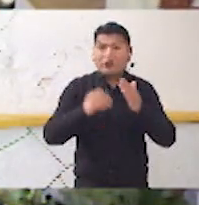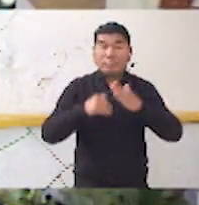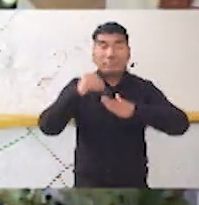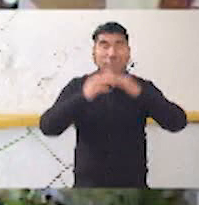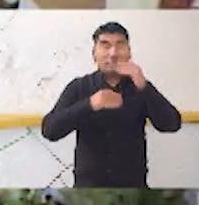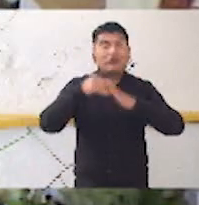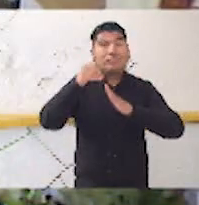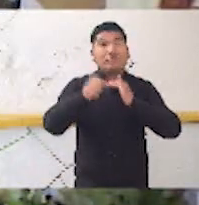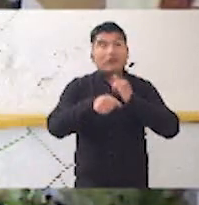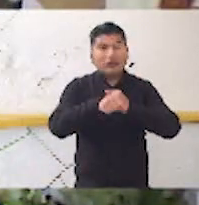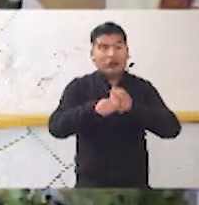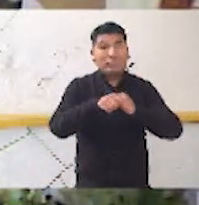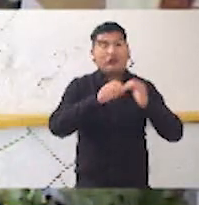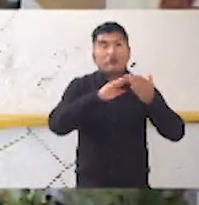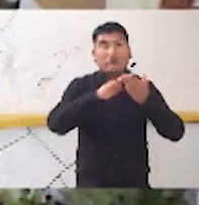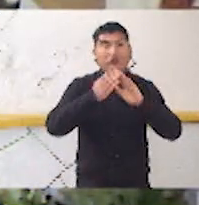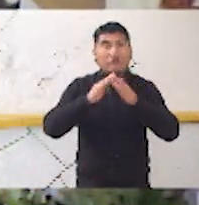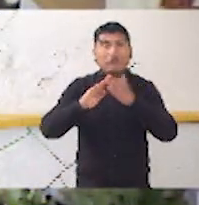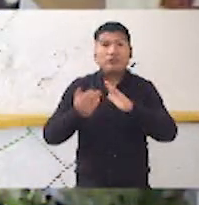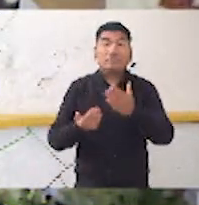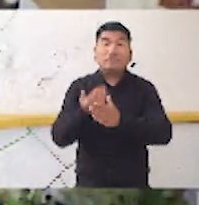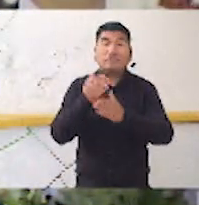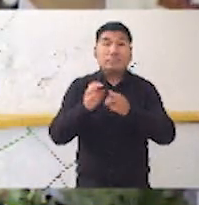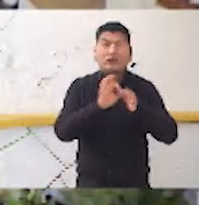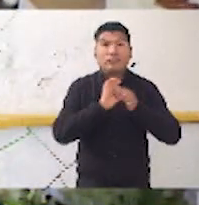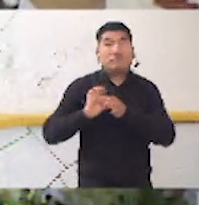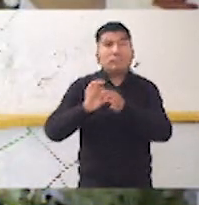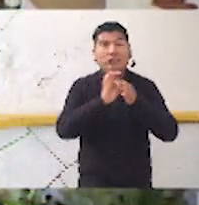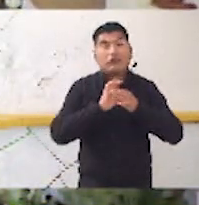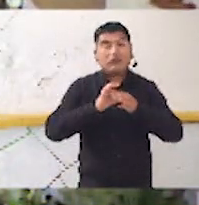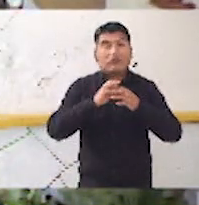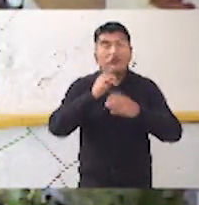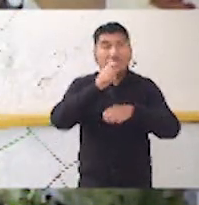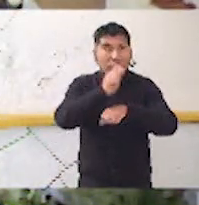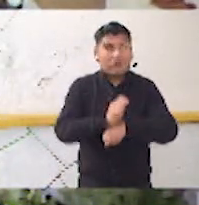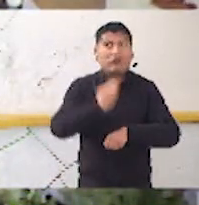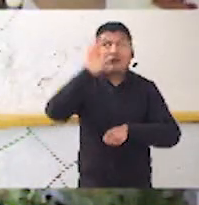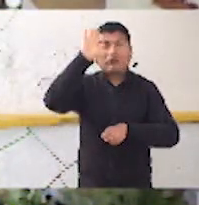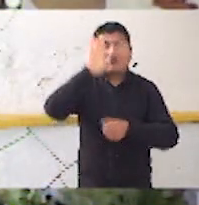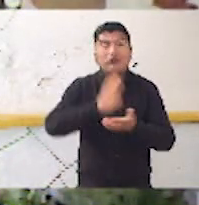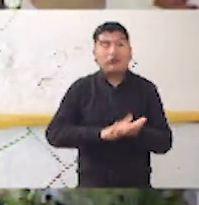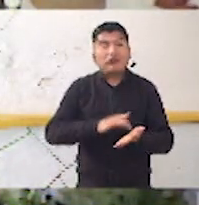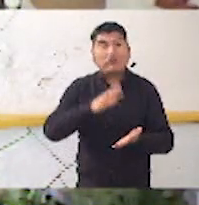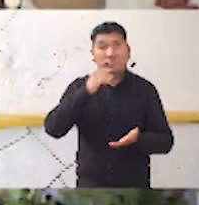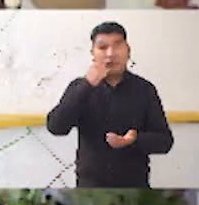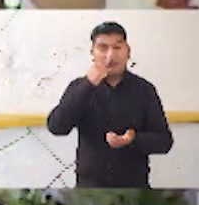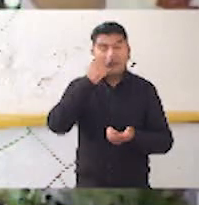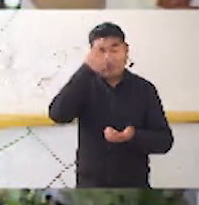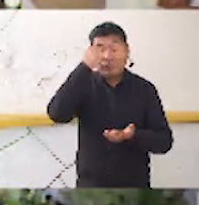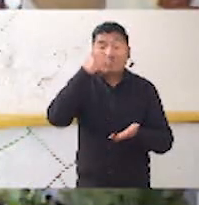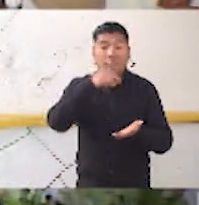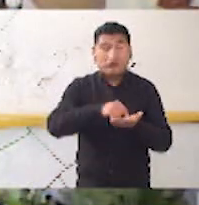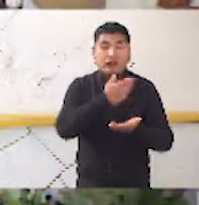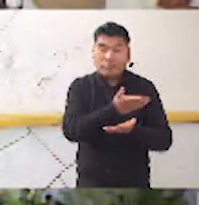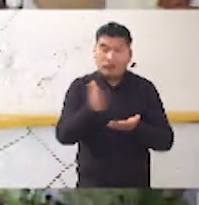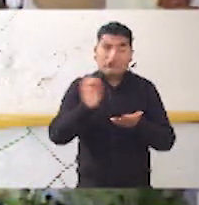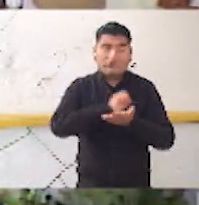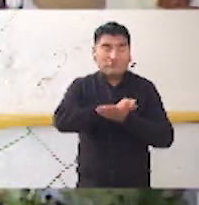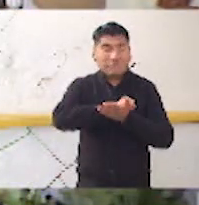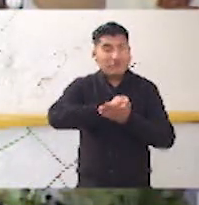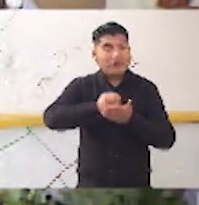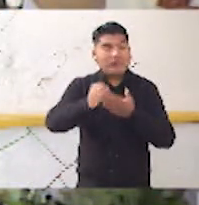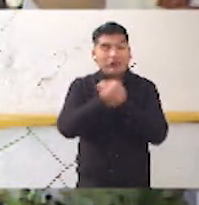Iglesia, comunidad de la nueva alianza, templo de tu gloria. Por este misterio de